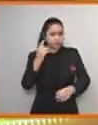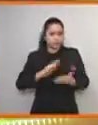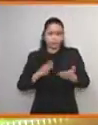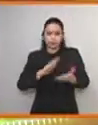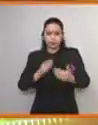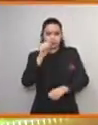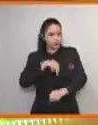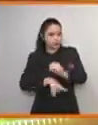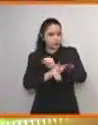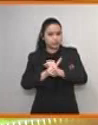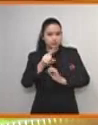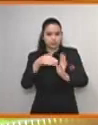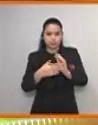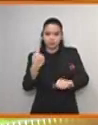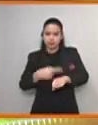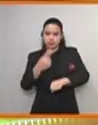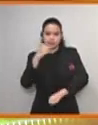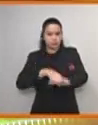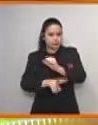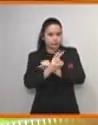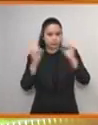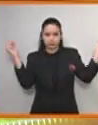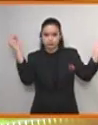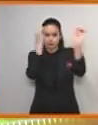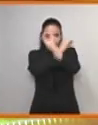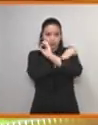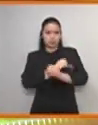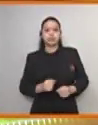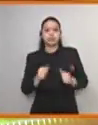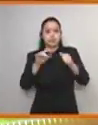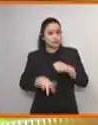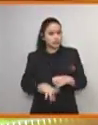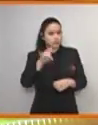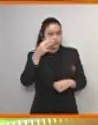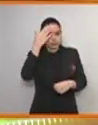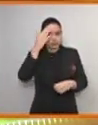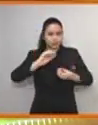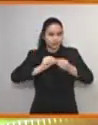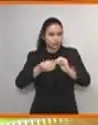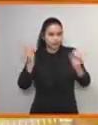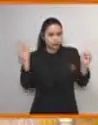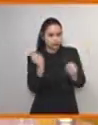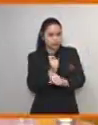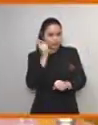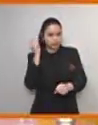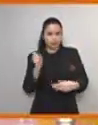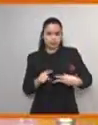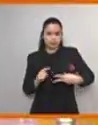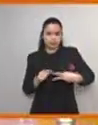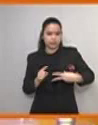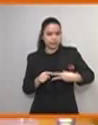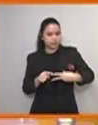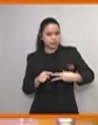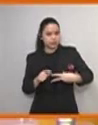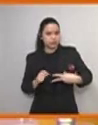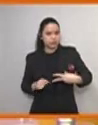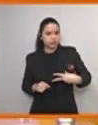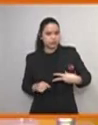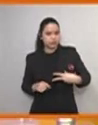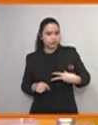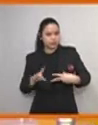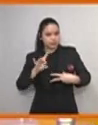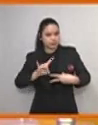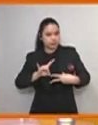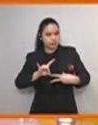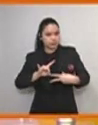con premiados y mil veces con premiados mix vamos a seleccionar el primer número con su primer dígito y este es el